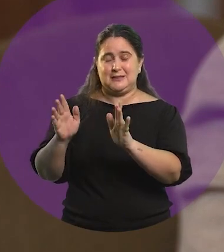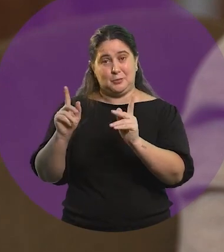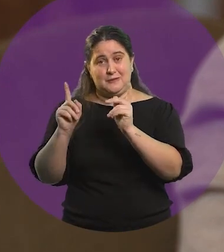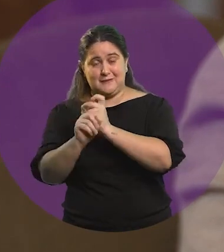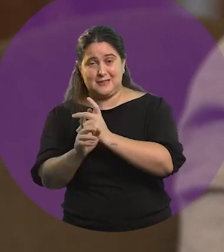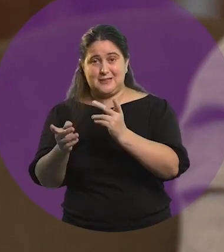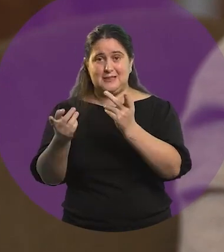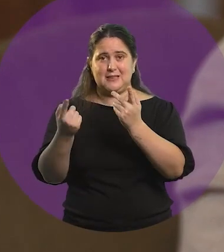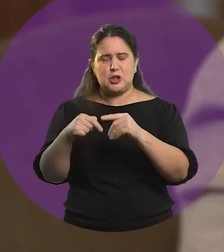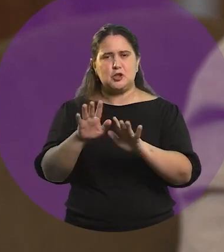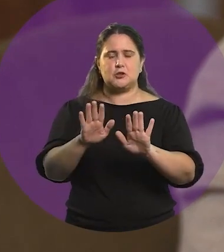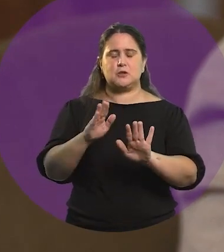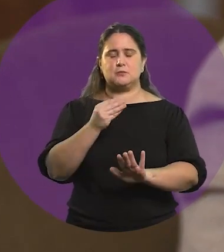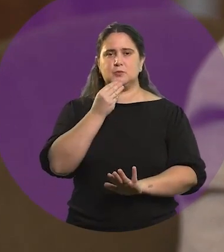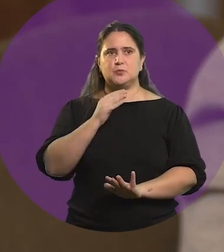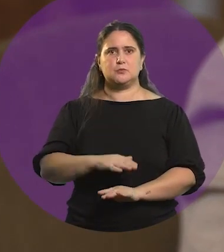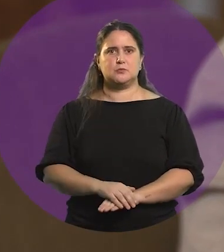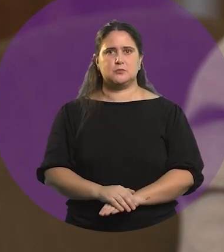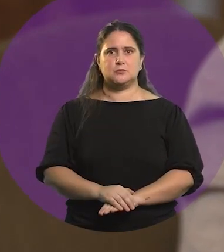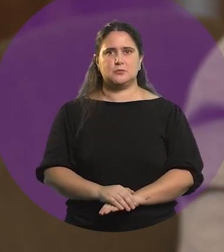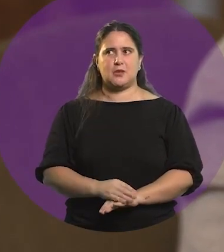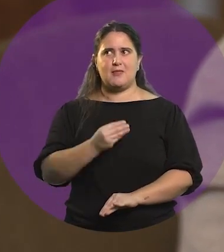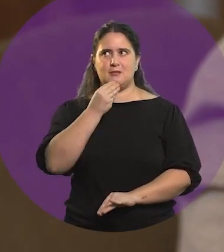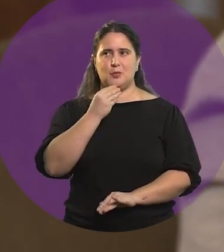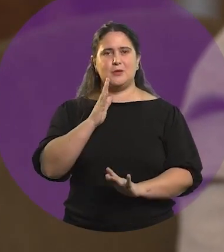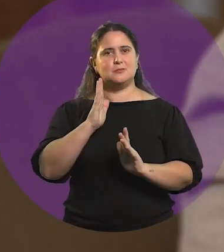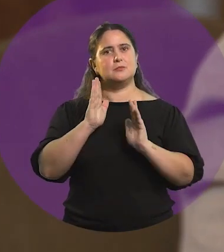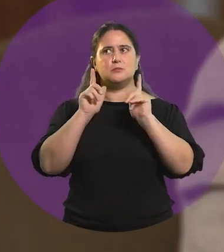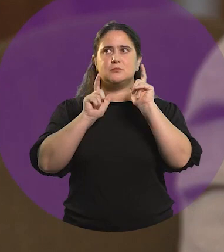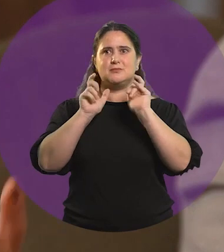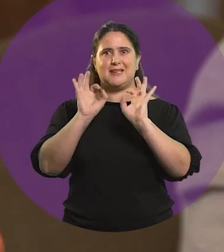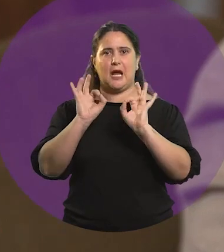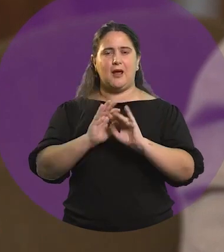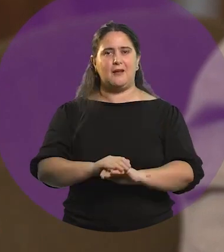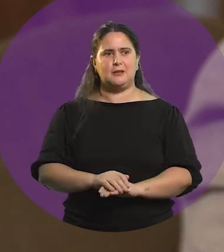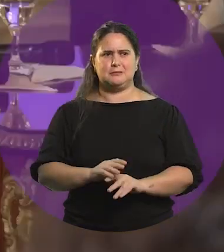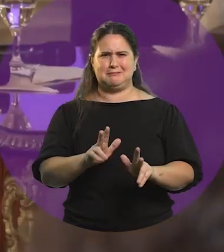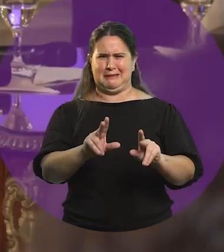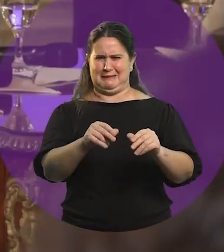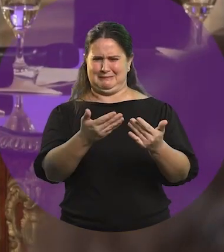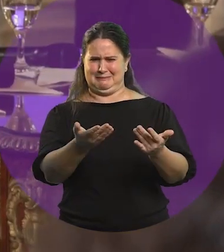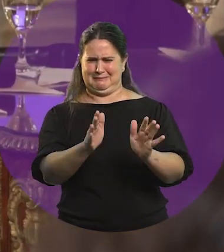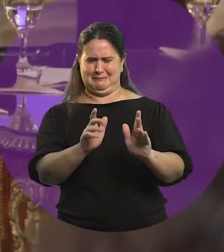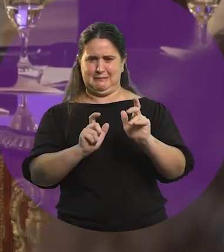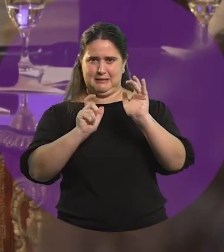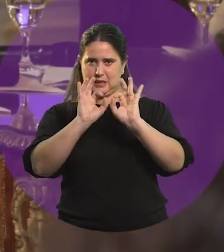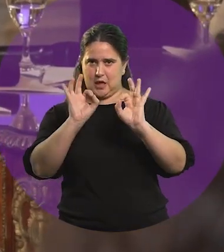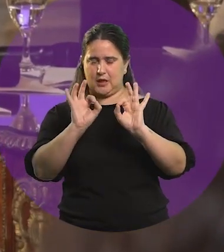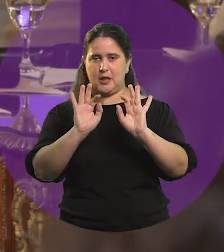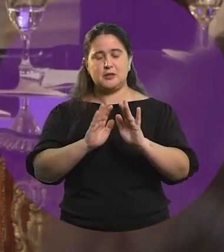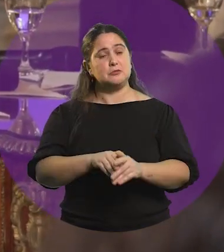muy difícil, y traté de que no se me moviera un músculo, y no decirle, ¿qué es eso?